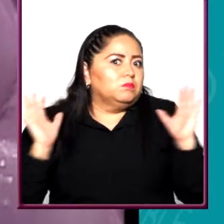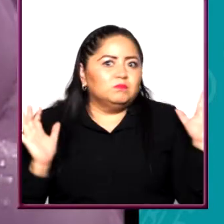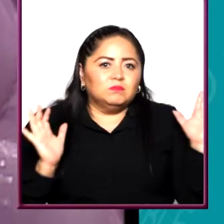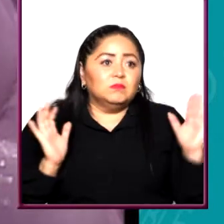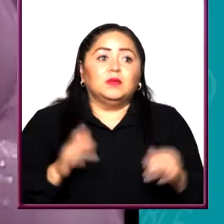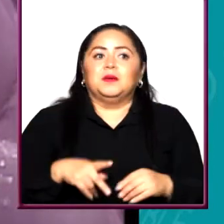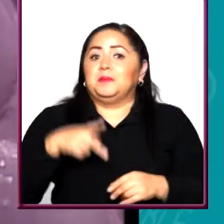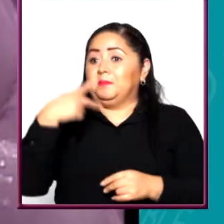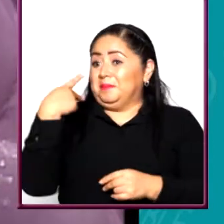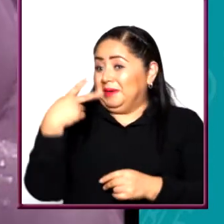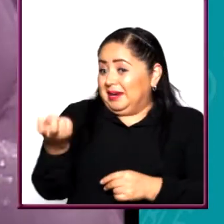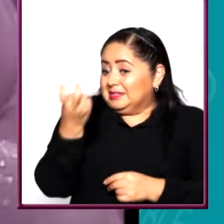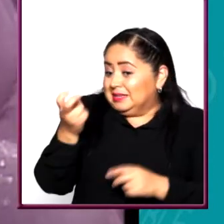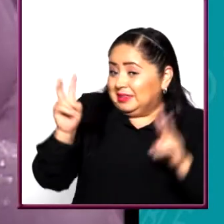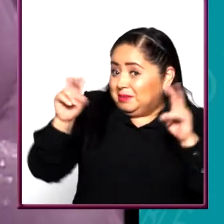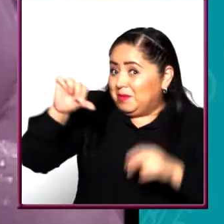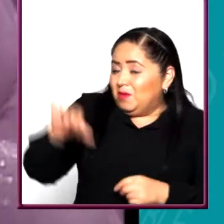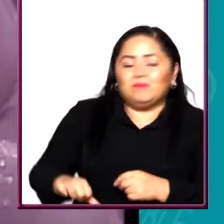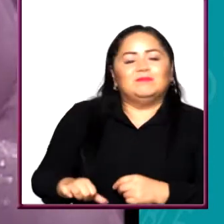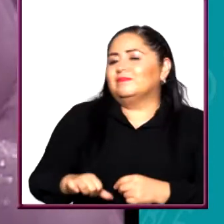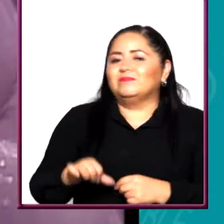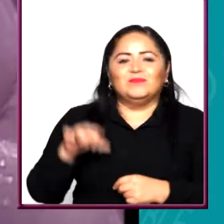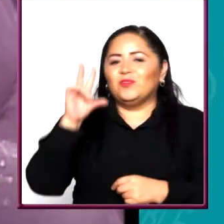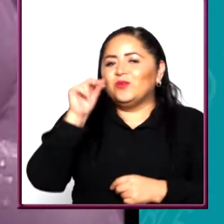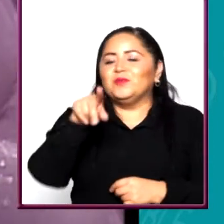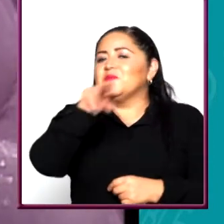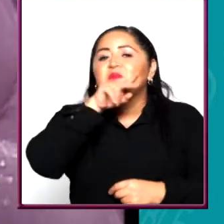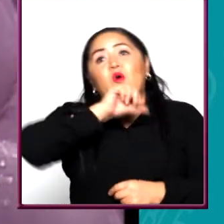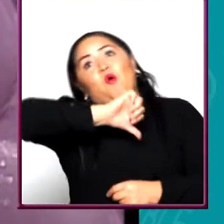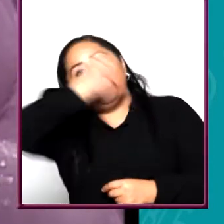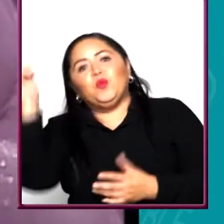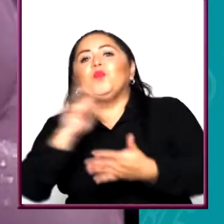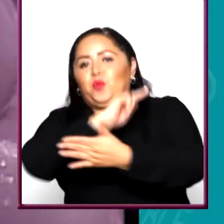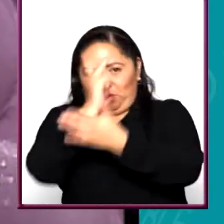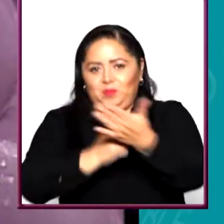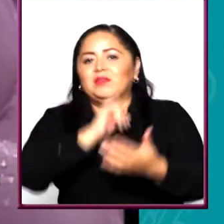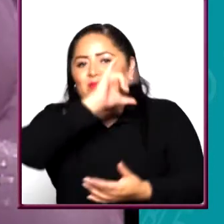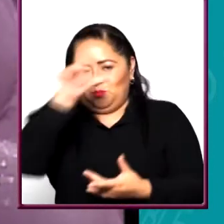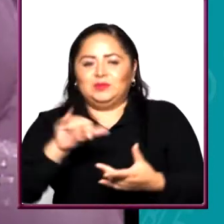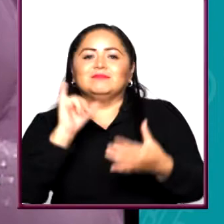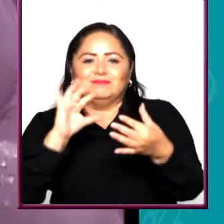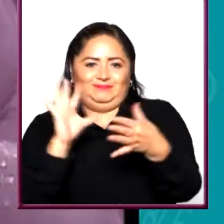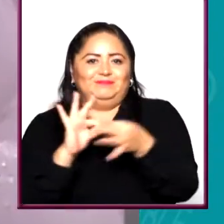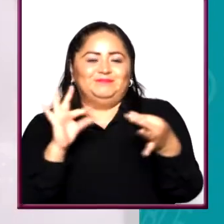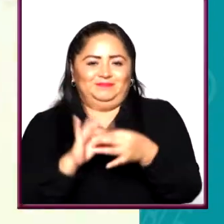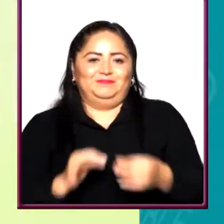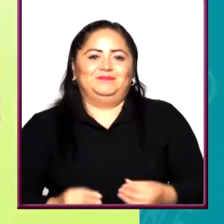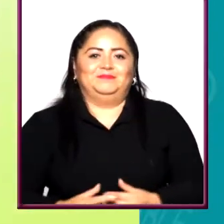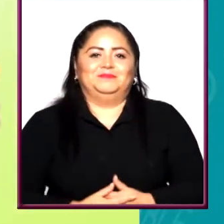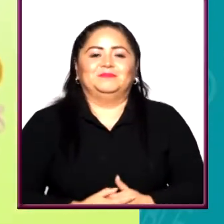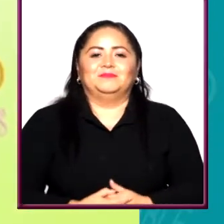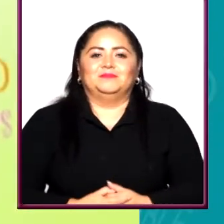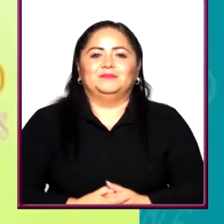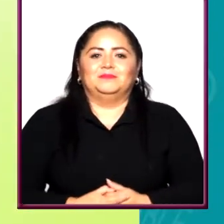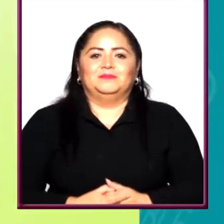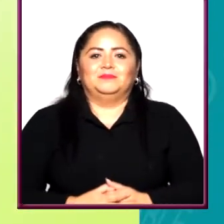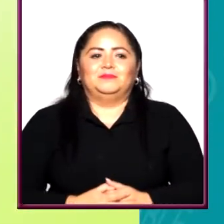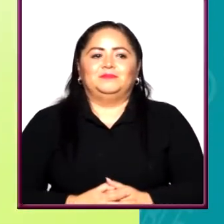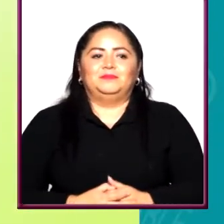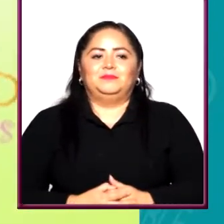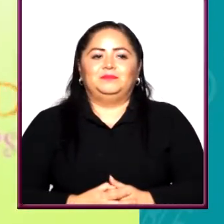no profundizaremos en este tema. Pero no te preocupes, que en otro programa sí lo haremos.